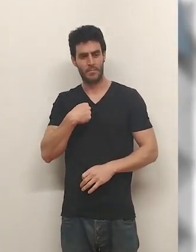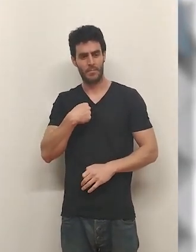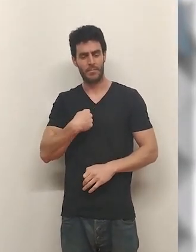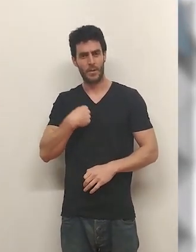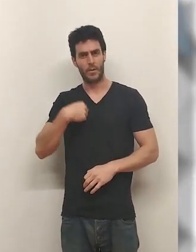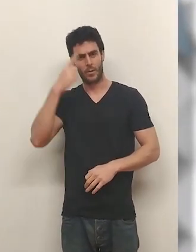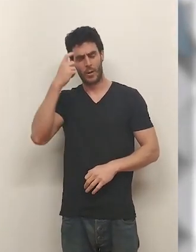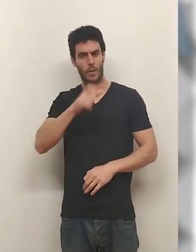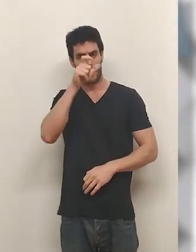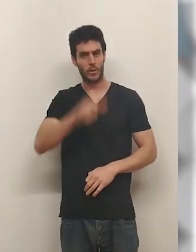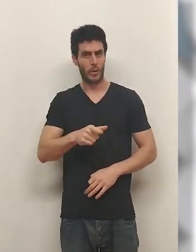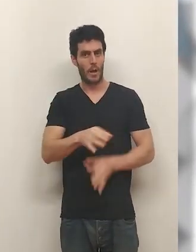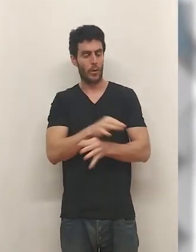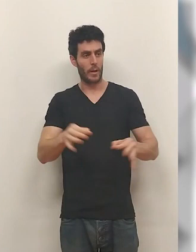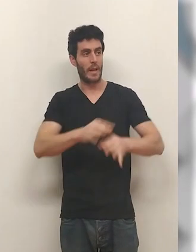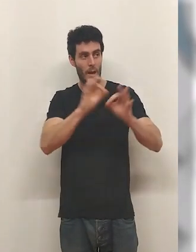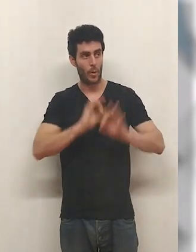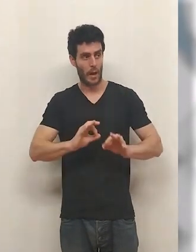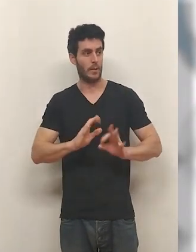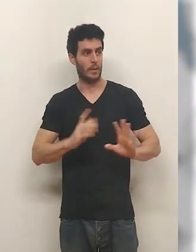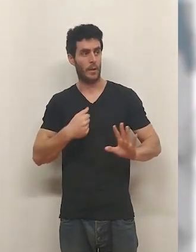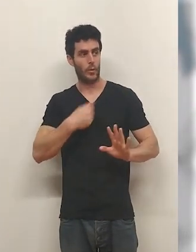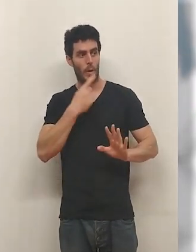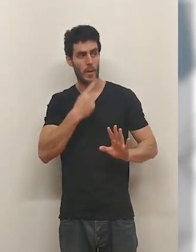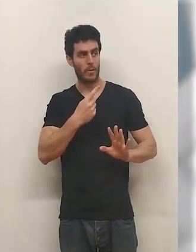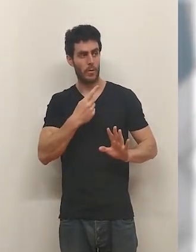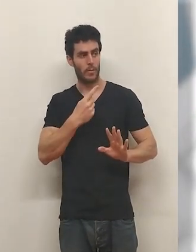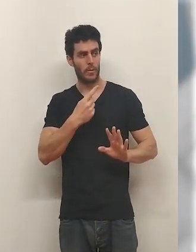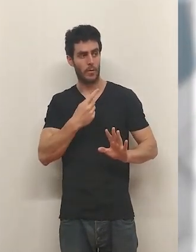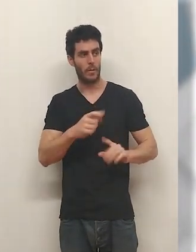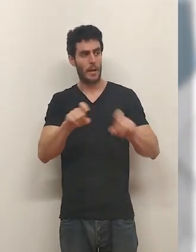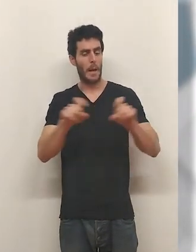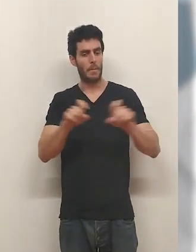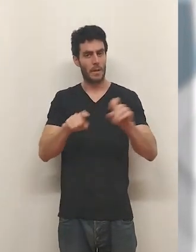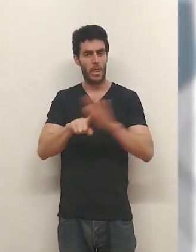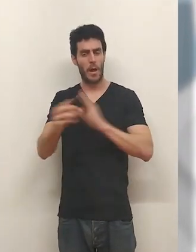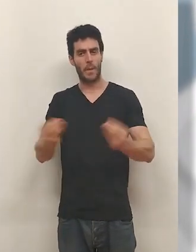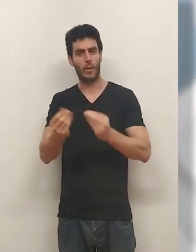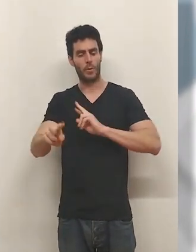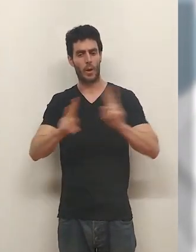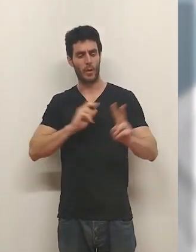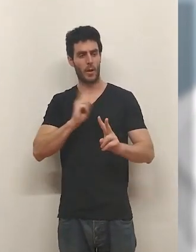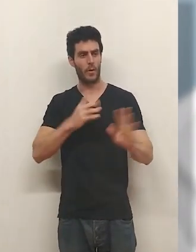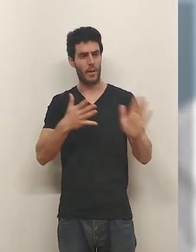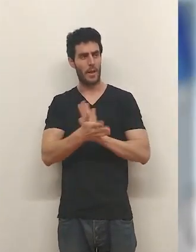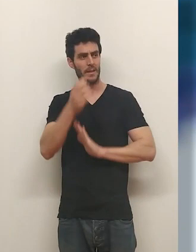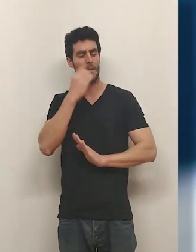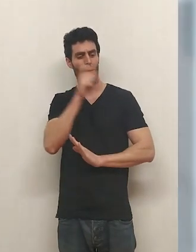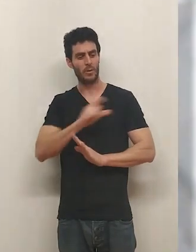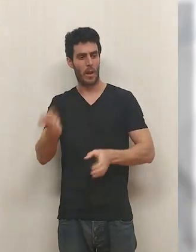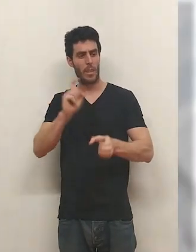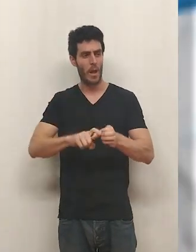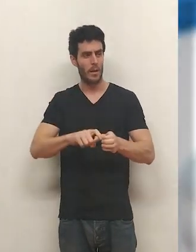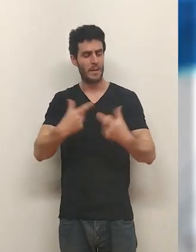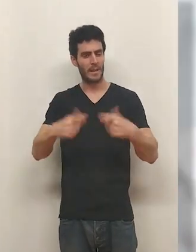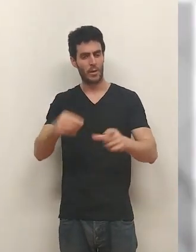soy una persona correcta y educada, yo no he despreciado nada. Yo he dicho que se va a reconducir de acuerdo a los empresarios y no ha respondido si eso, en vez de sumarse a la gente, lo